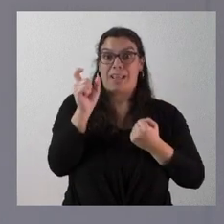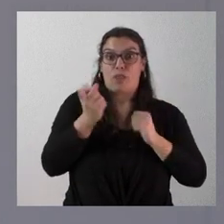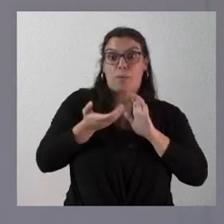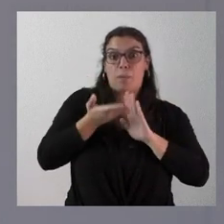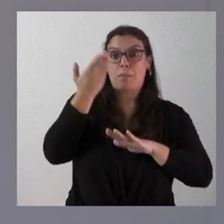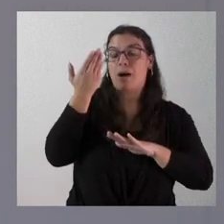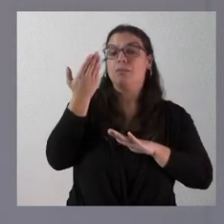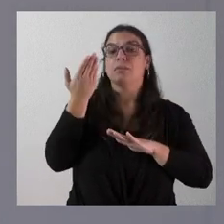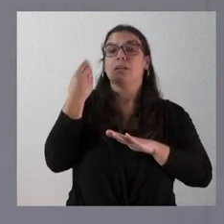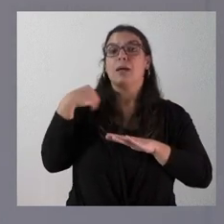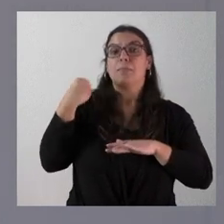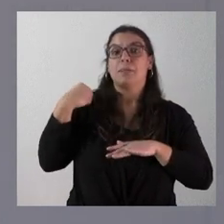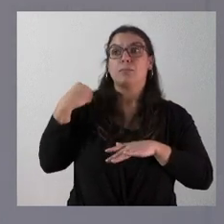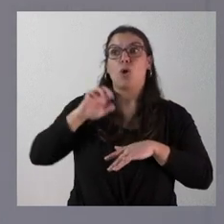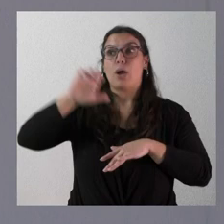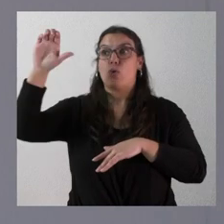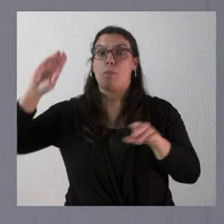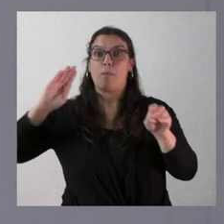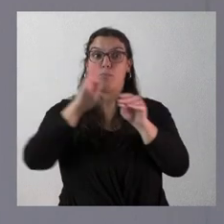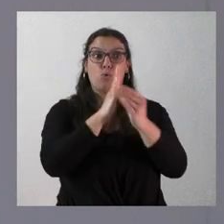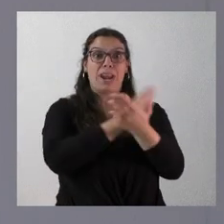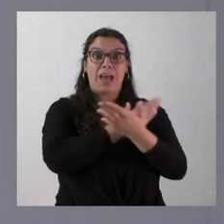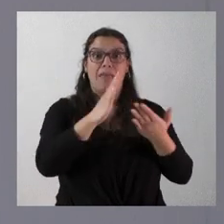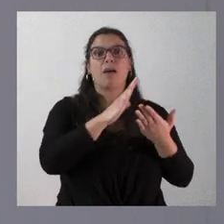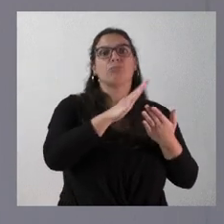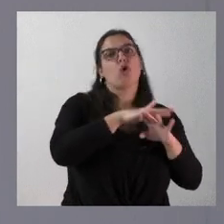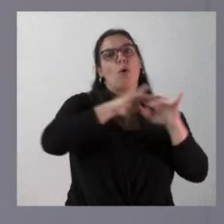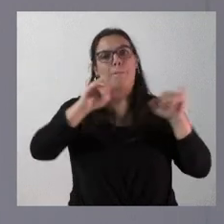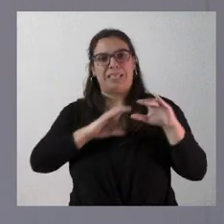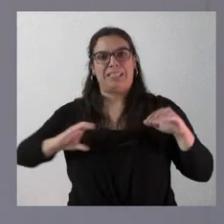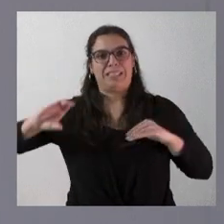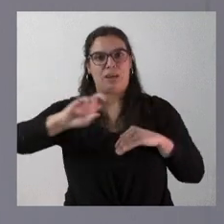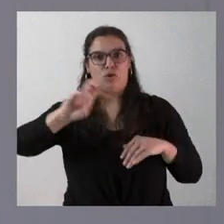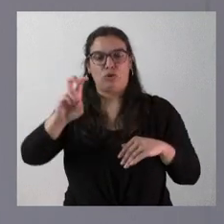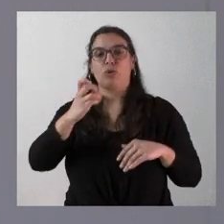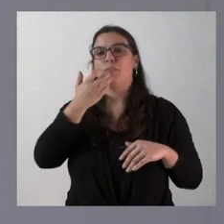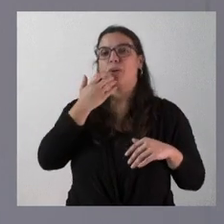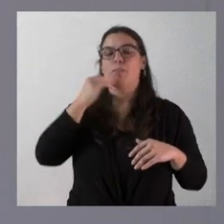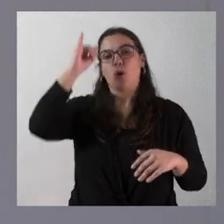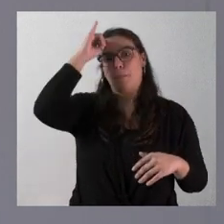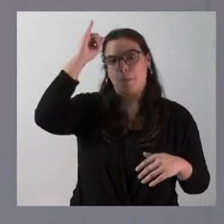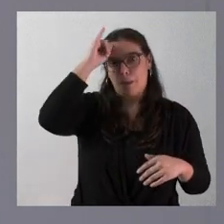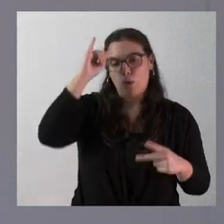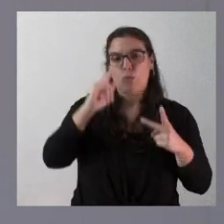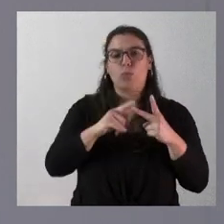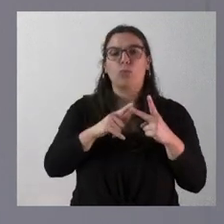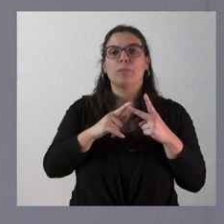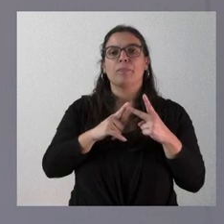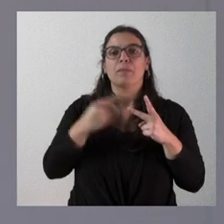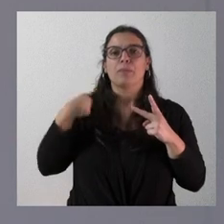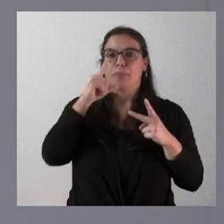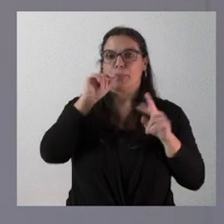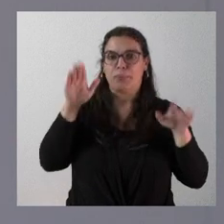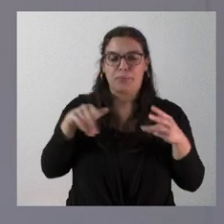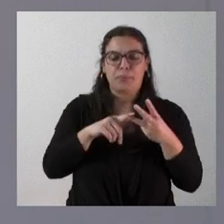procedentes de las ayudas europeas para esta finalidad aquí incluimos a la explotaciones ganaderas de vacuno de cebo la avicultura de puesta